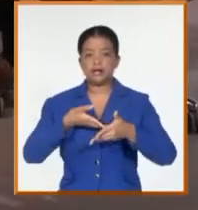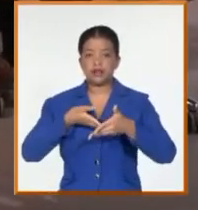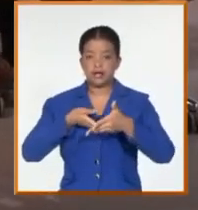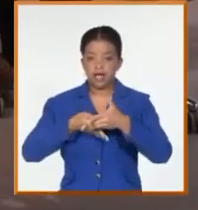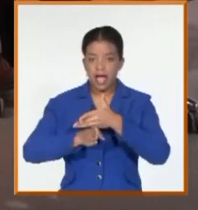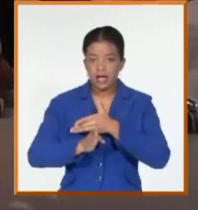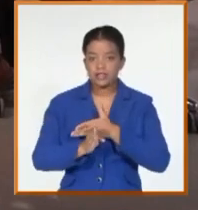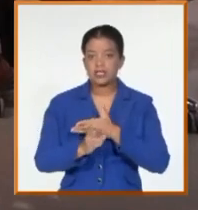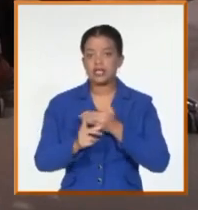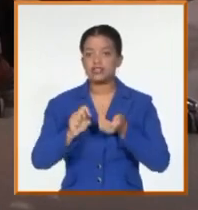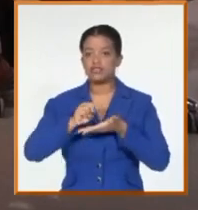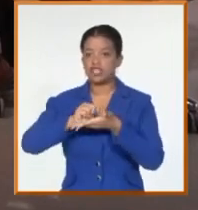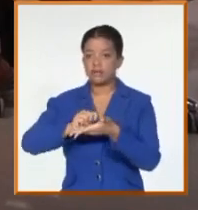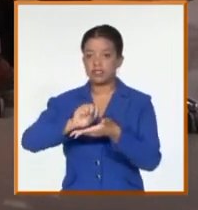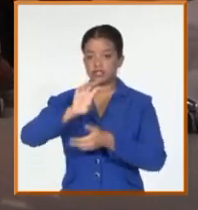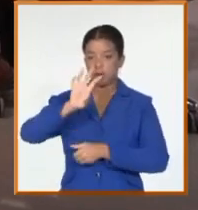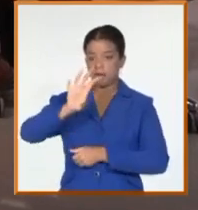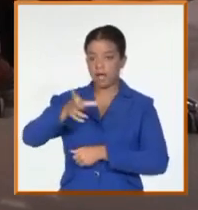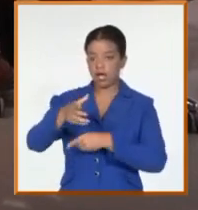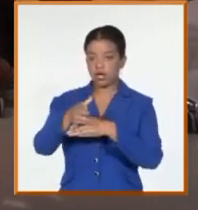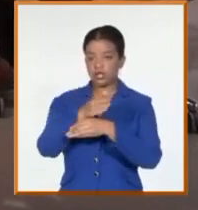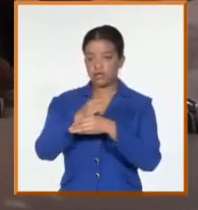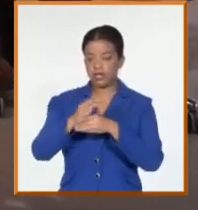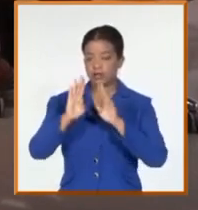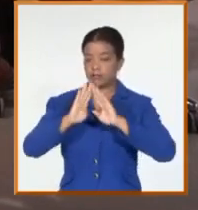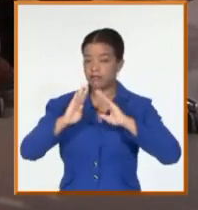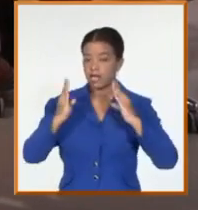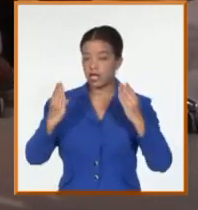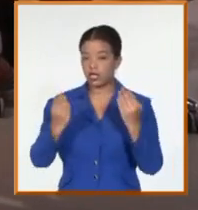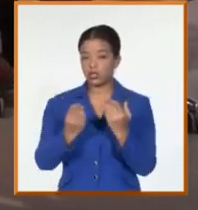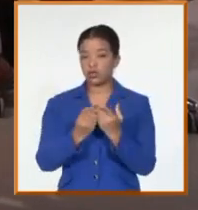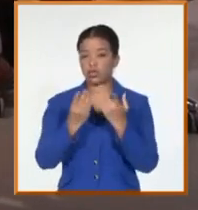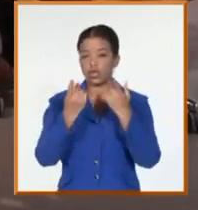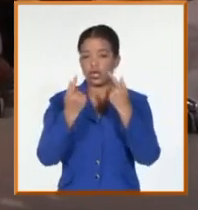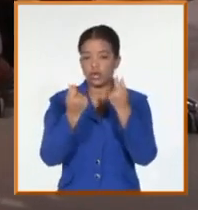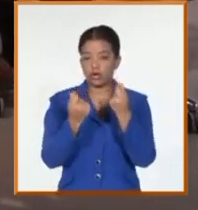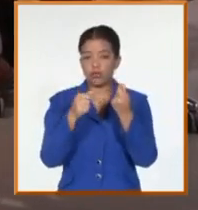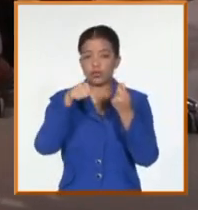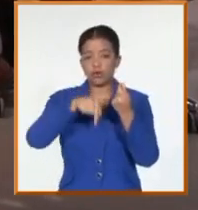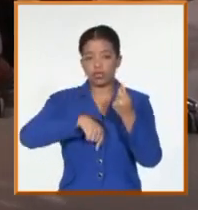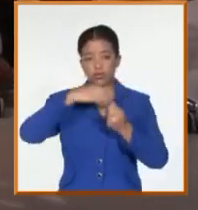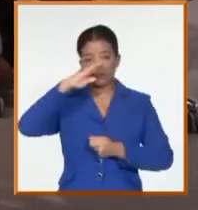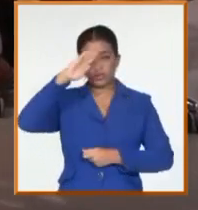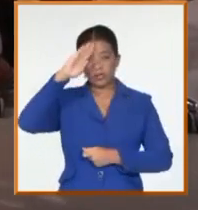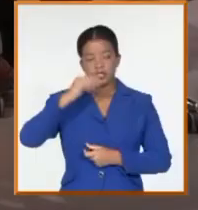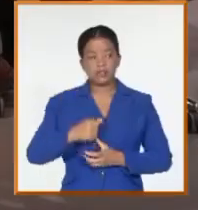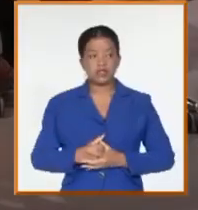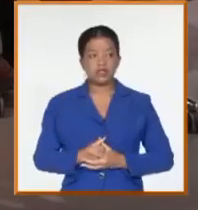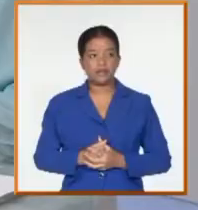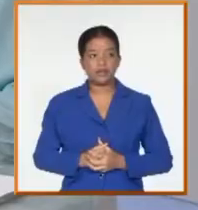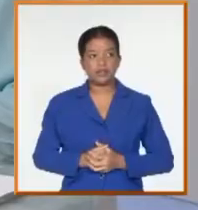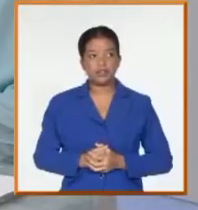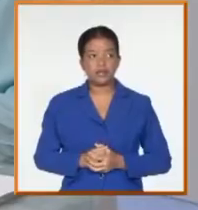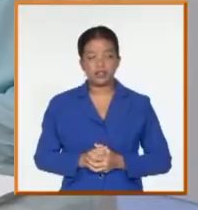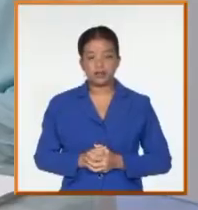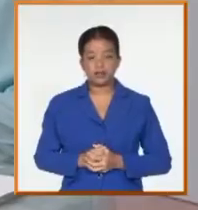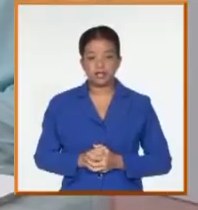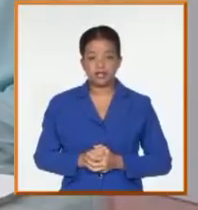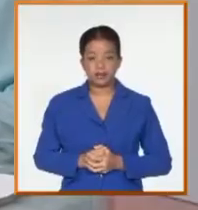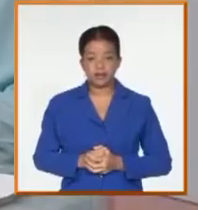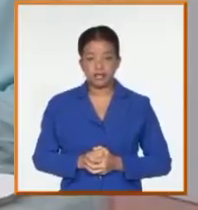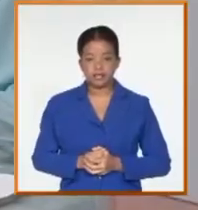calidad como en los servicios para todos los autores económicos que existen en el fallecido hoy se está involucrando tanto